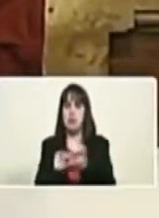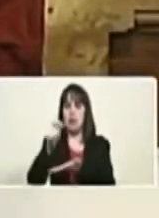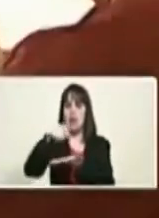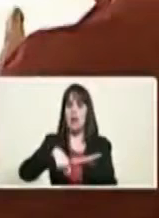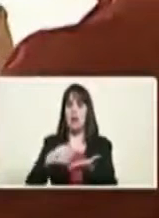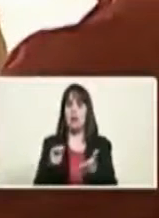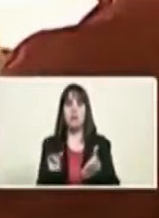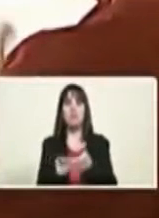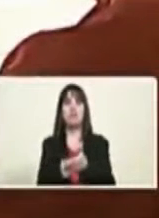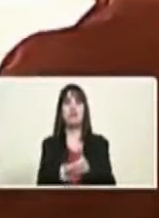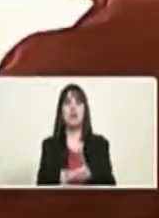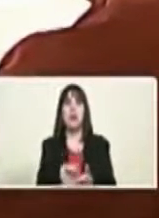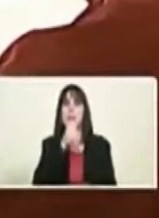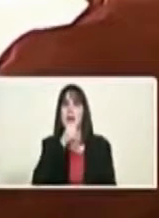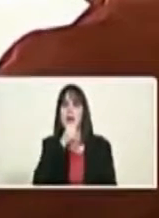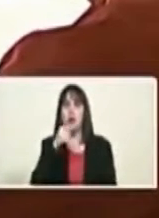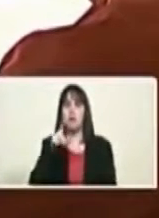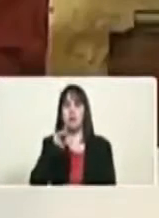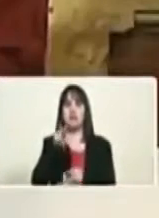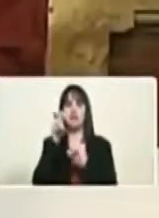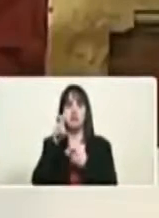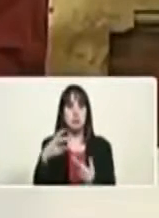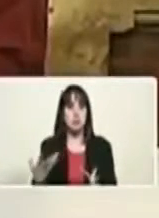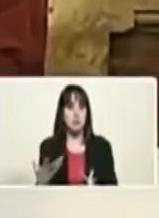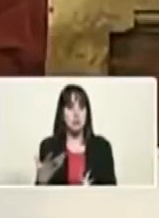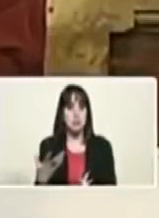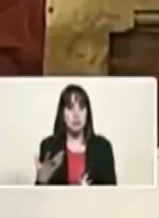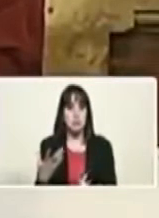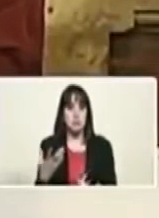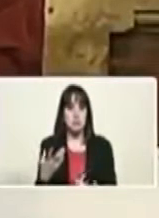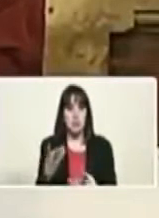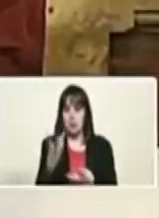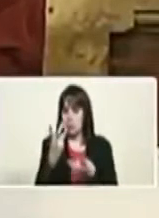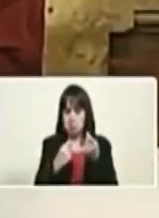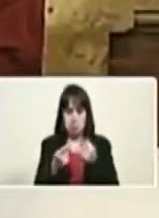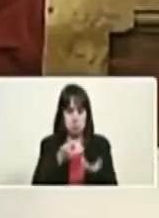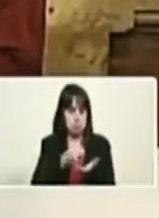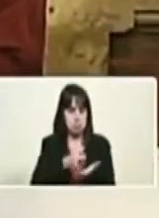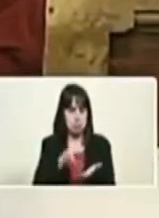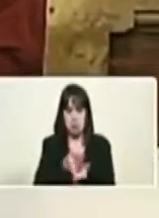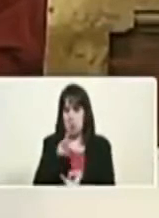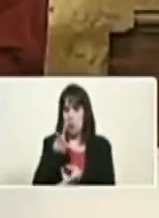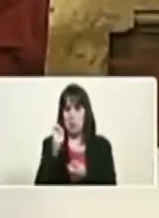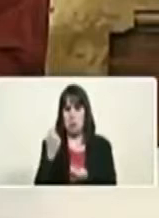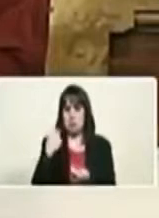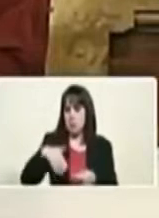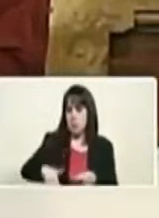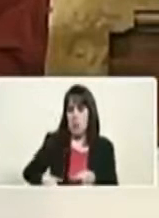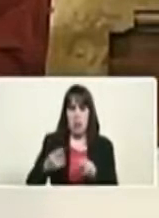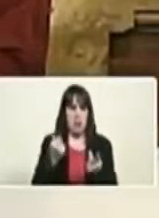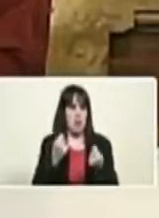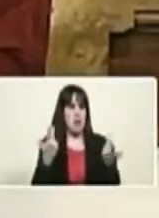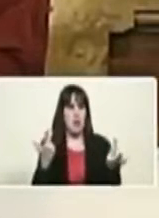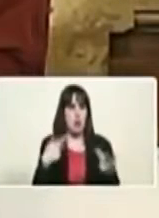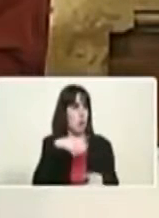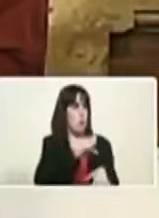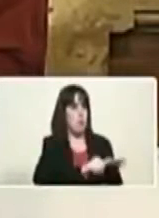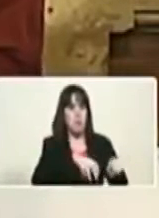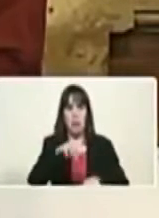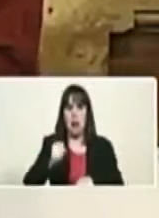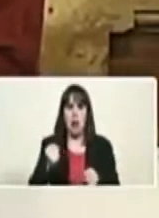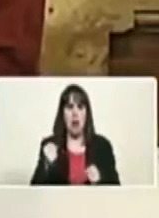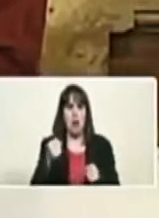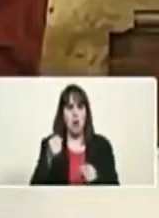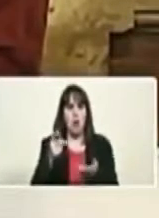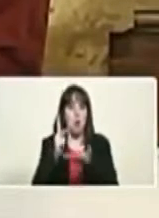Venezuela. Se inventan todo tipo de cosas, pero la verdad es que tanto a nivel local como a nivel internacional, y aquí me refiero